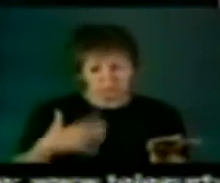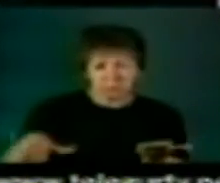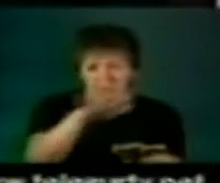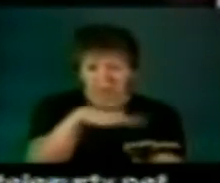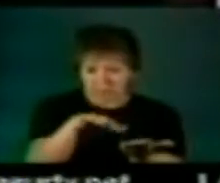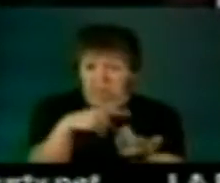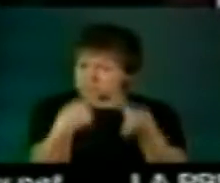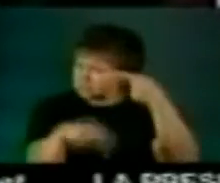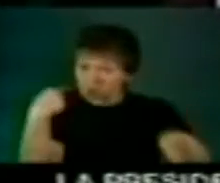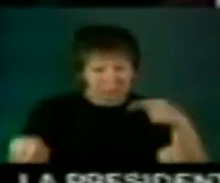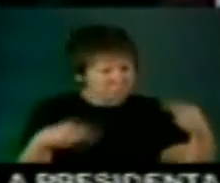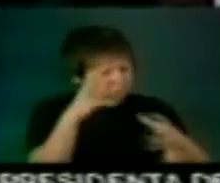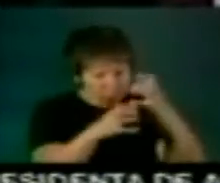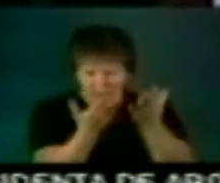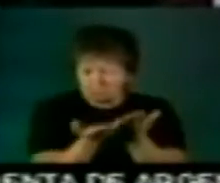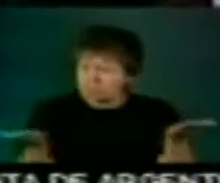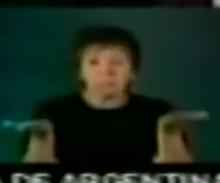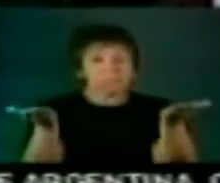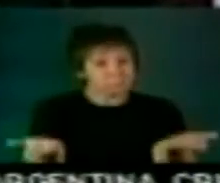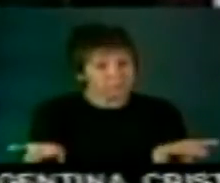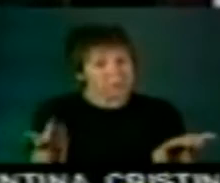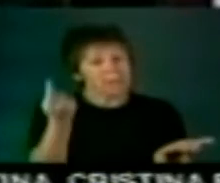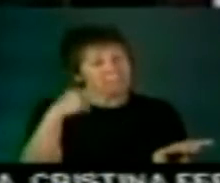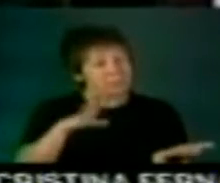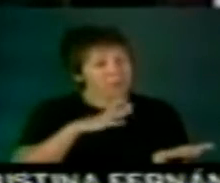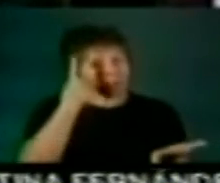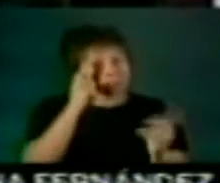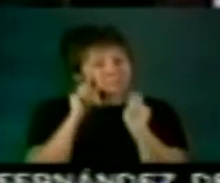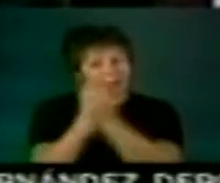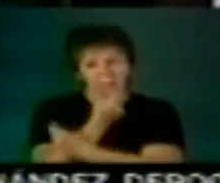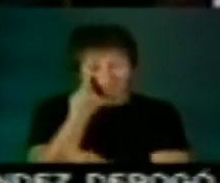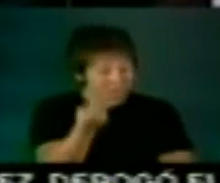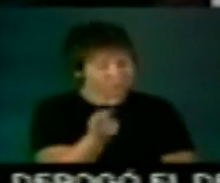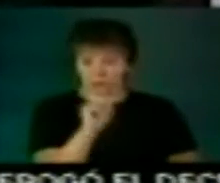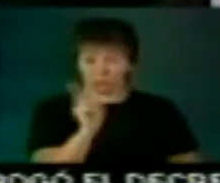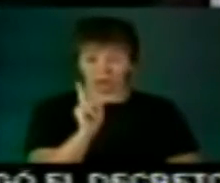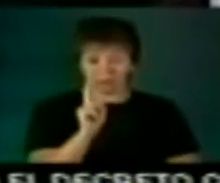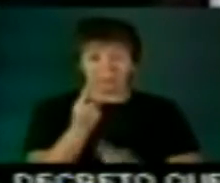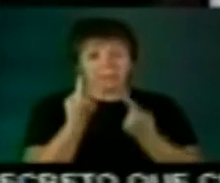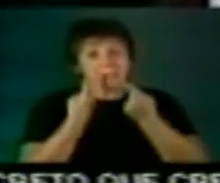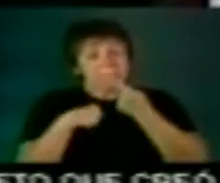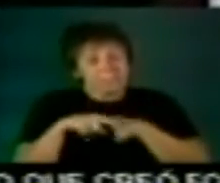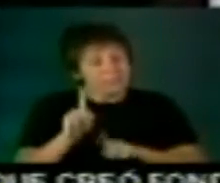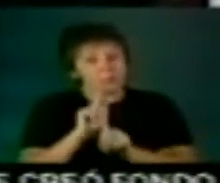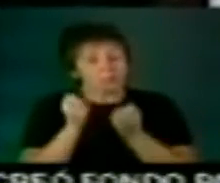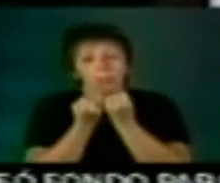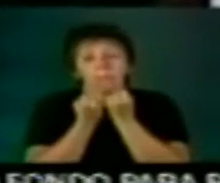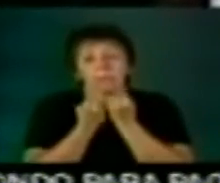Pero hay un cambio menos visible. imposible de